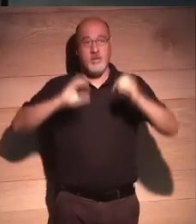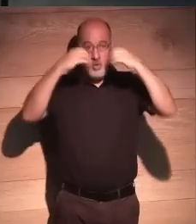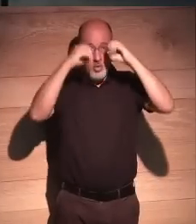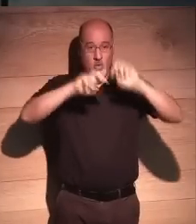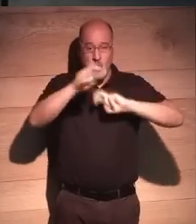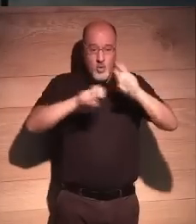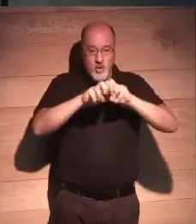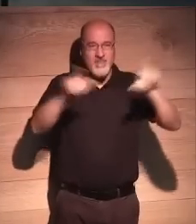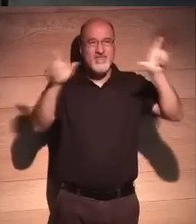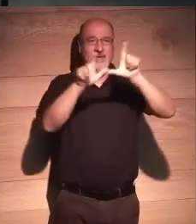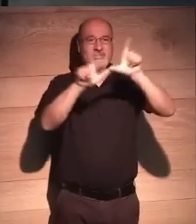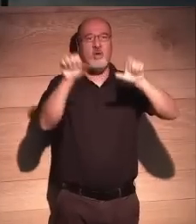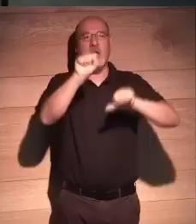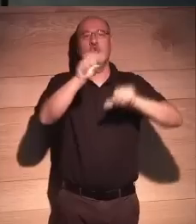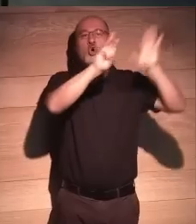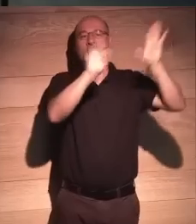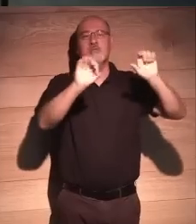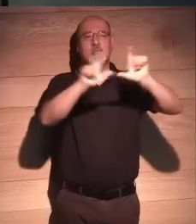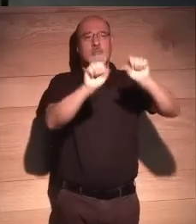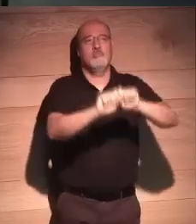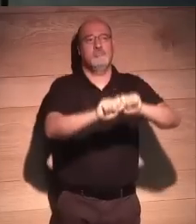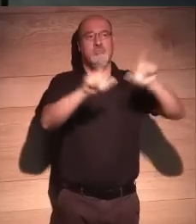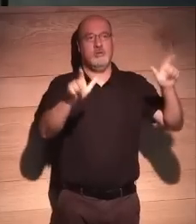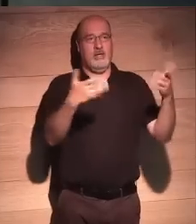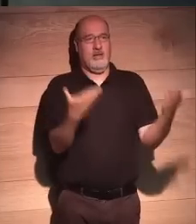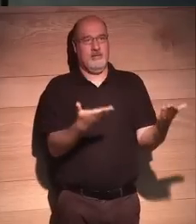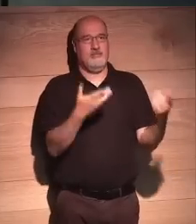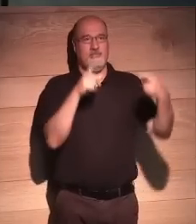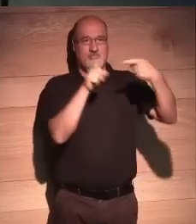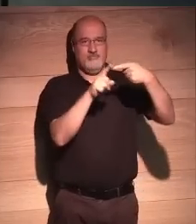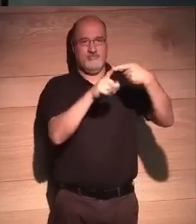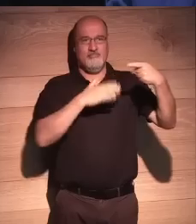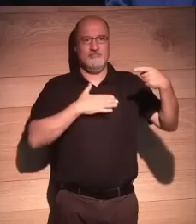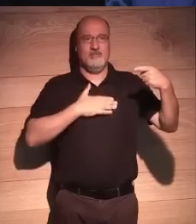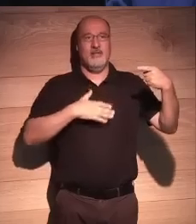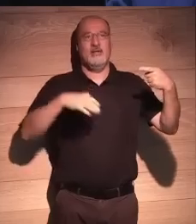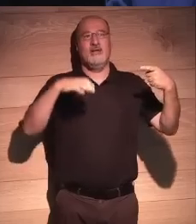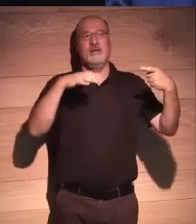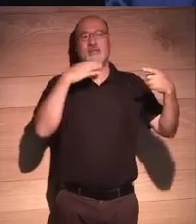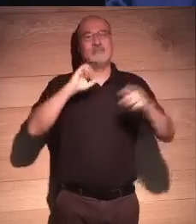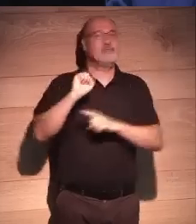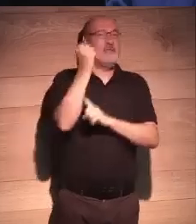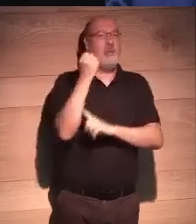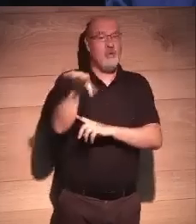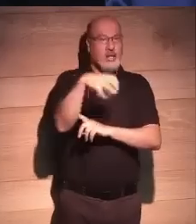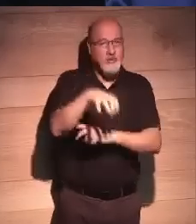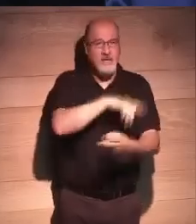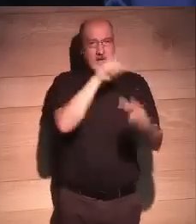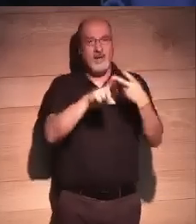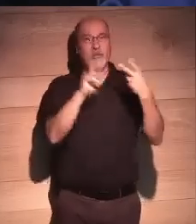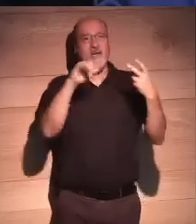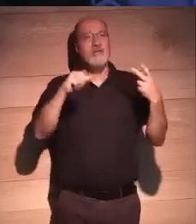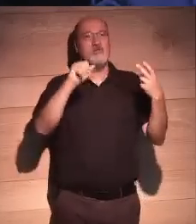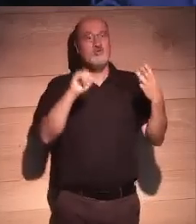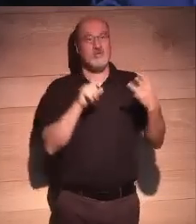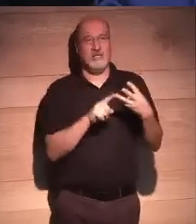la tele de los 80. Y de pronto yo empiezo a decir, hombre, está Salvados por la Campana, Punky Brewster, en fin, se está diciendo,